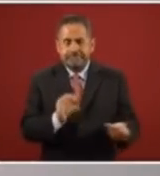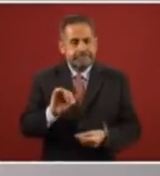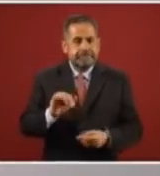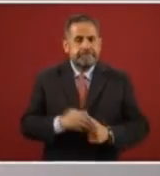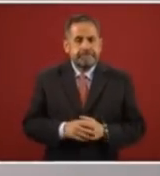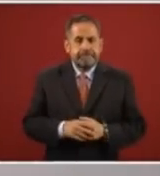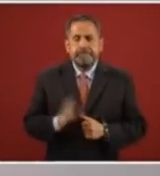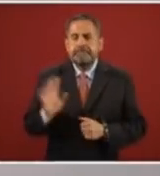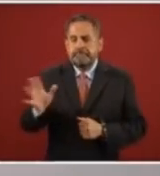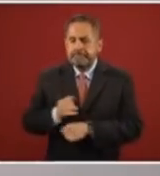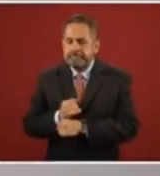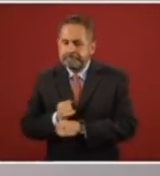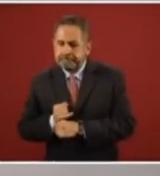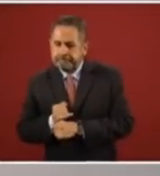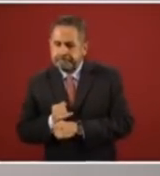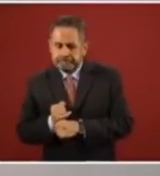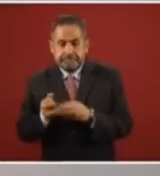Tenemos investigaciones abiertas,